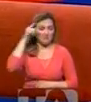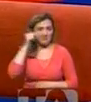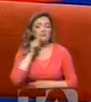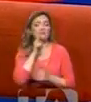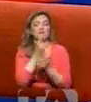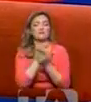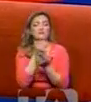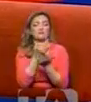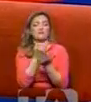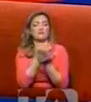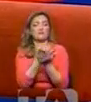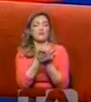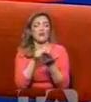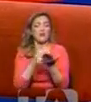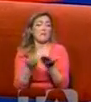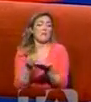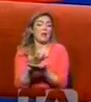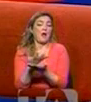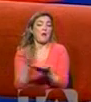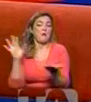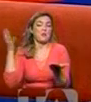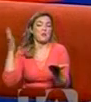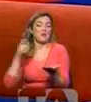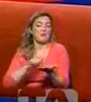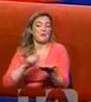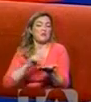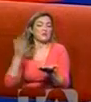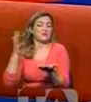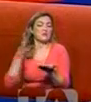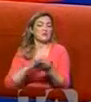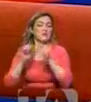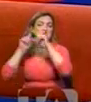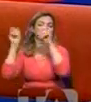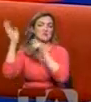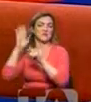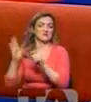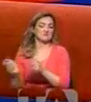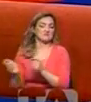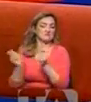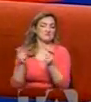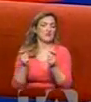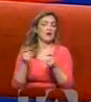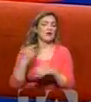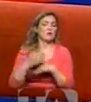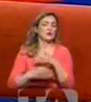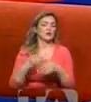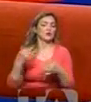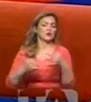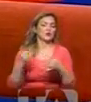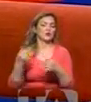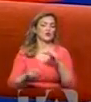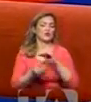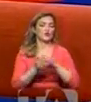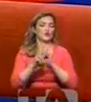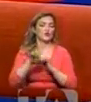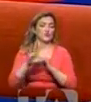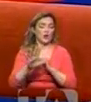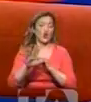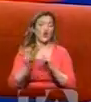remitía facturas en blanco de la empresa brasileña Odebrecht. Lo dijo en el cuarto día de audiencia del juicio del caso Sobornos.